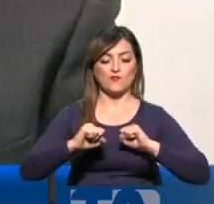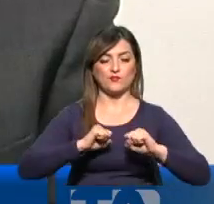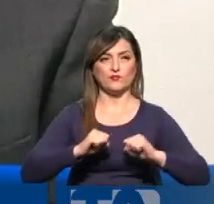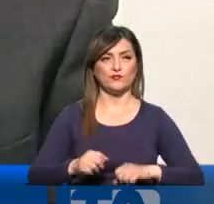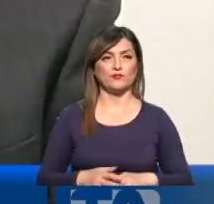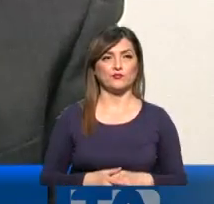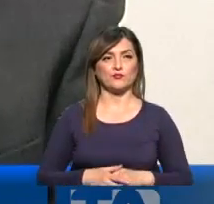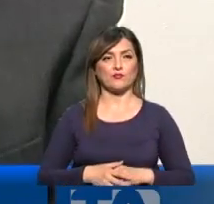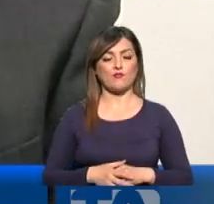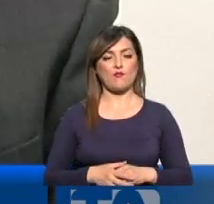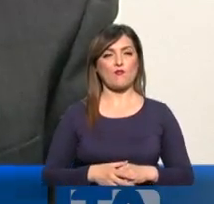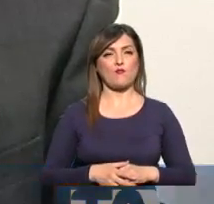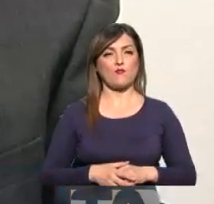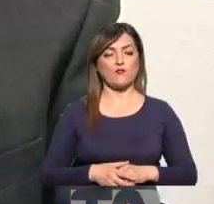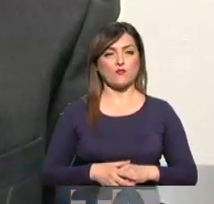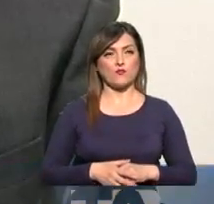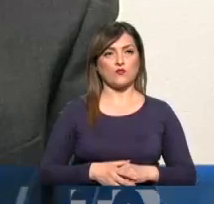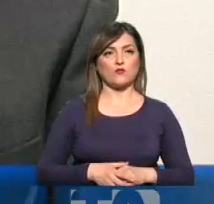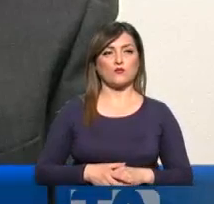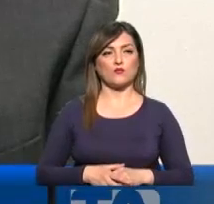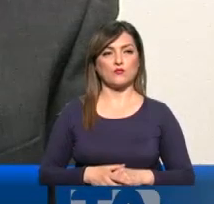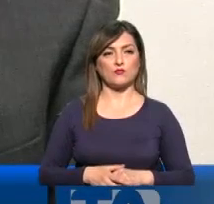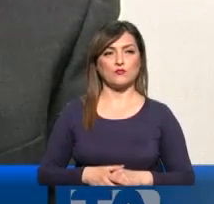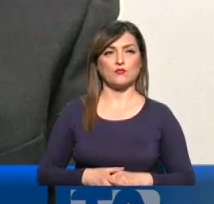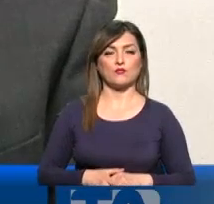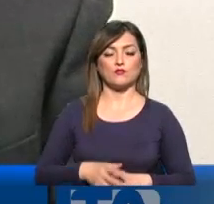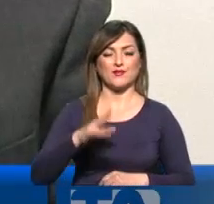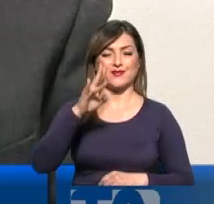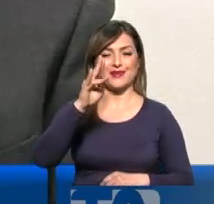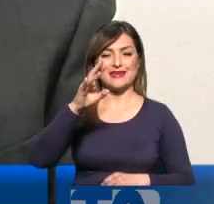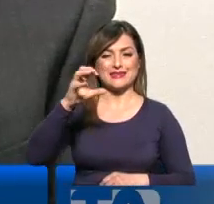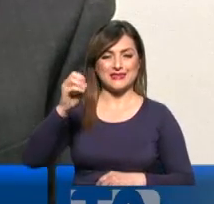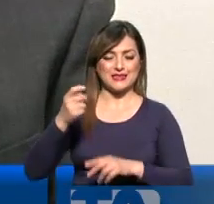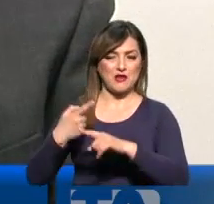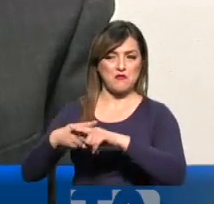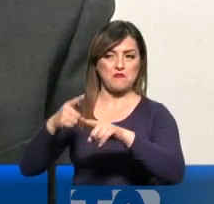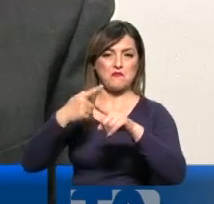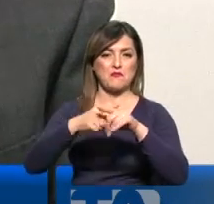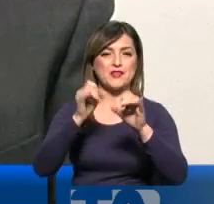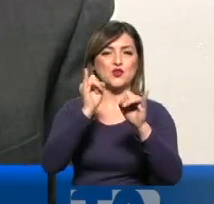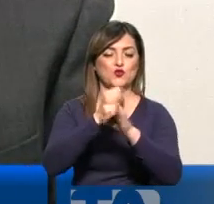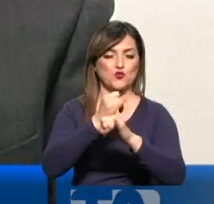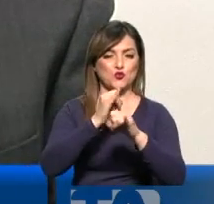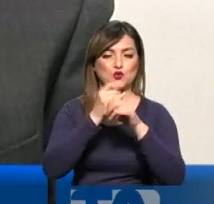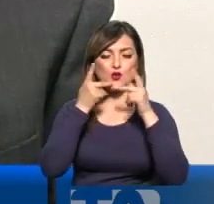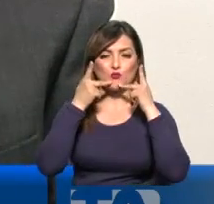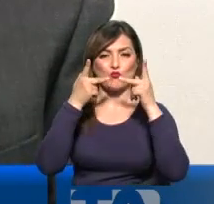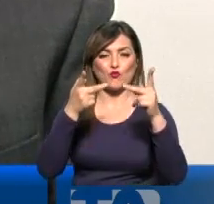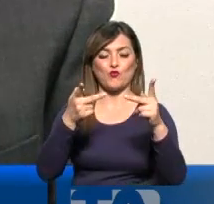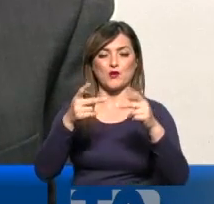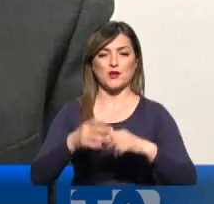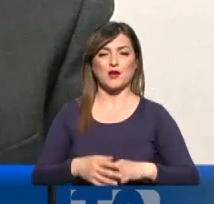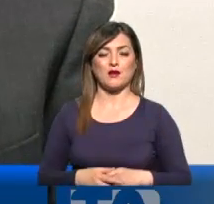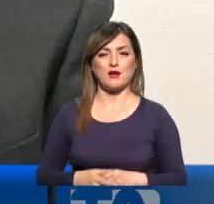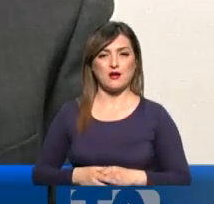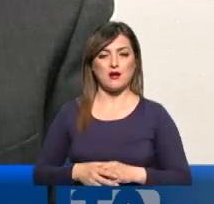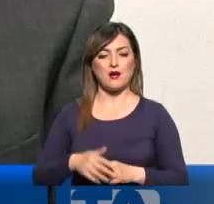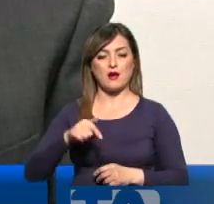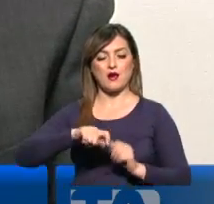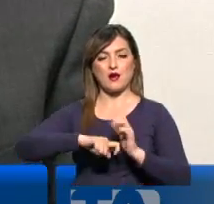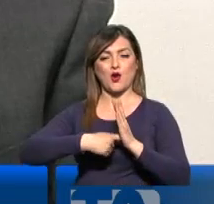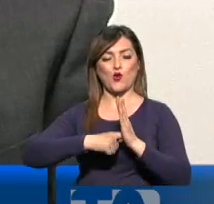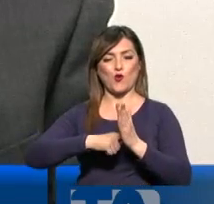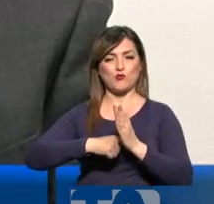Los 70 IRPs son a nivel nacional, son de distintas instituciones públicas donde nosotros ya